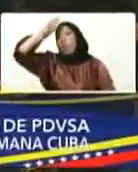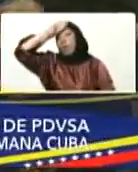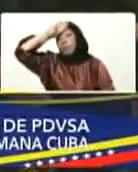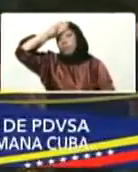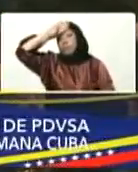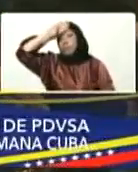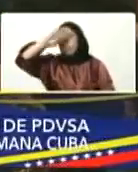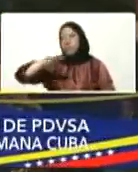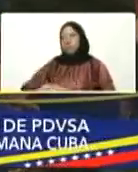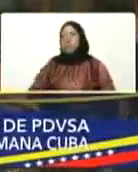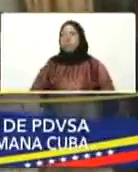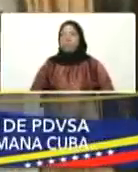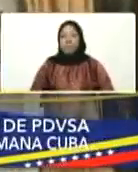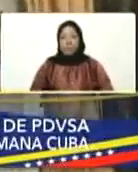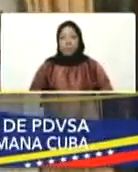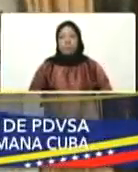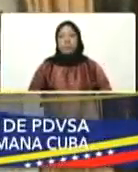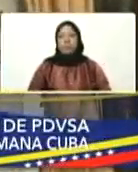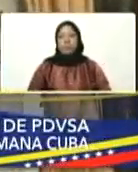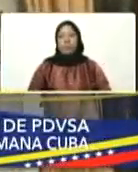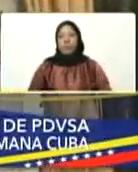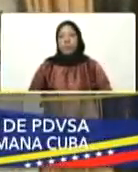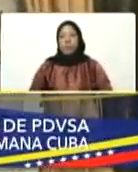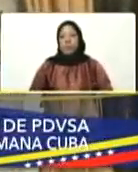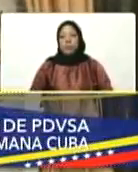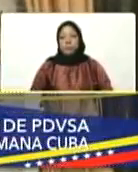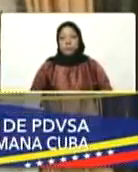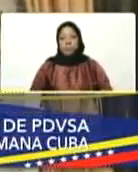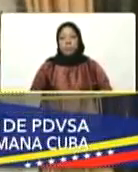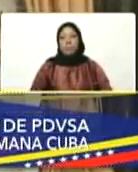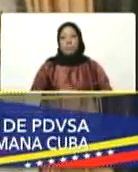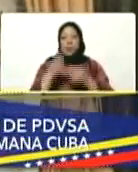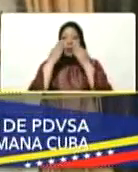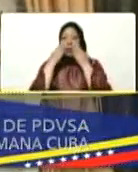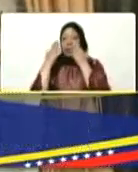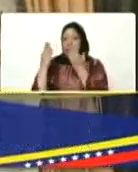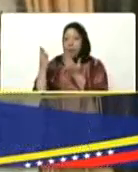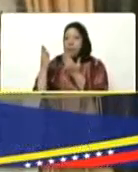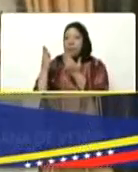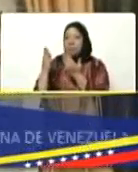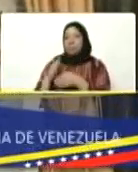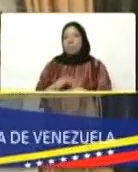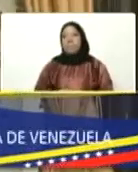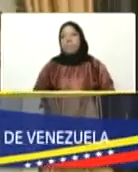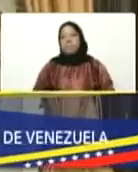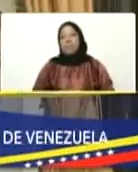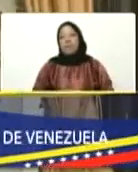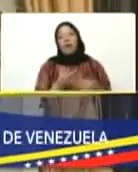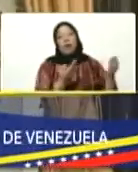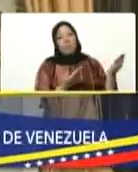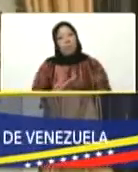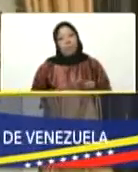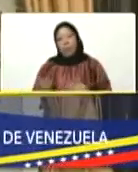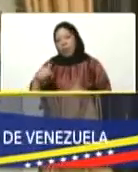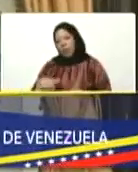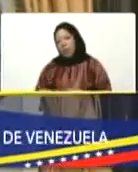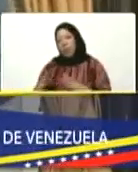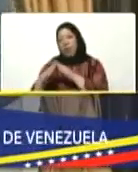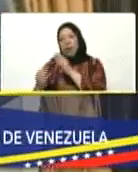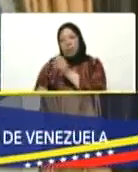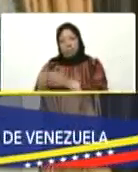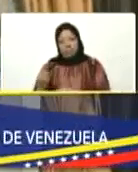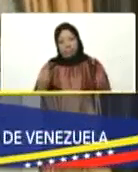embajador de Cuba en Venezuela. siempre bienvenido a esta casa